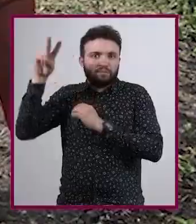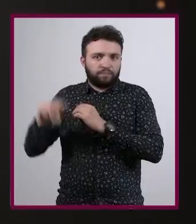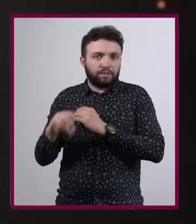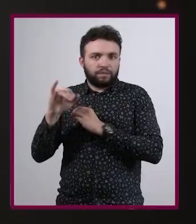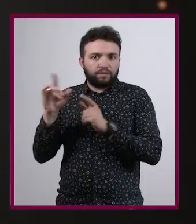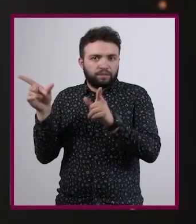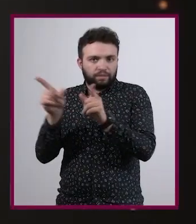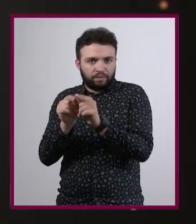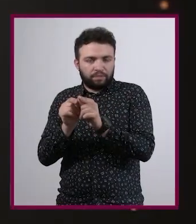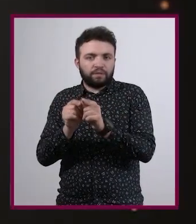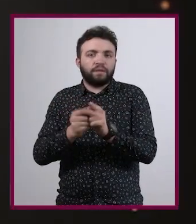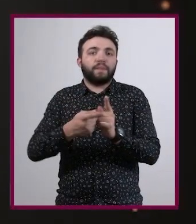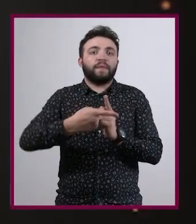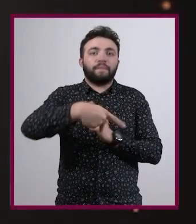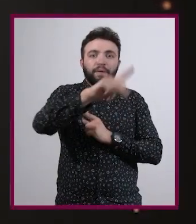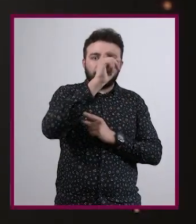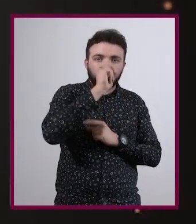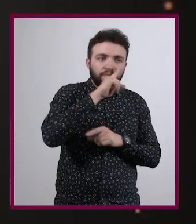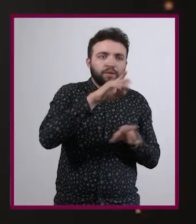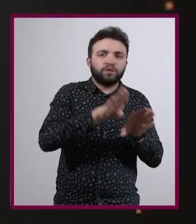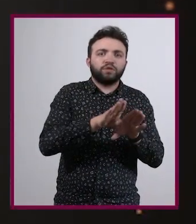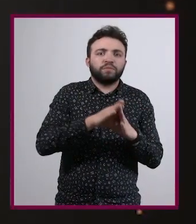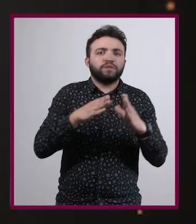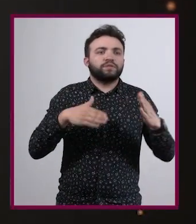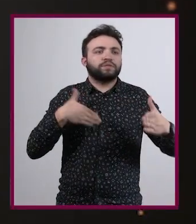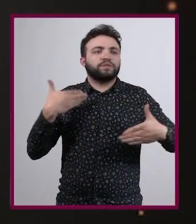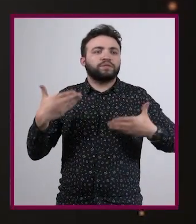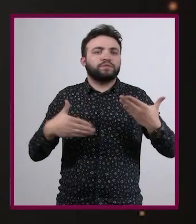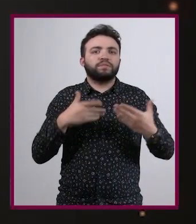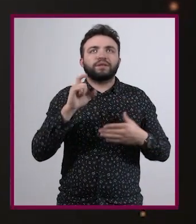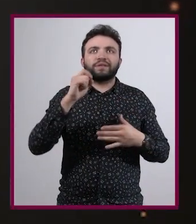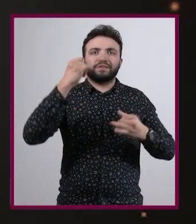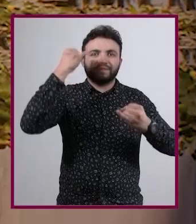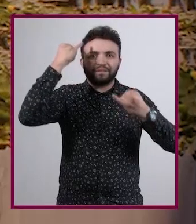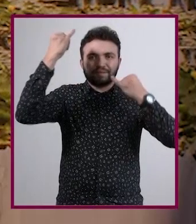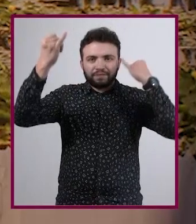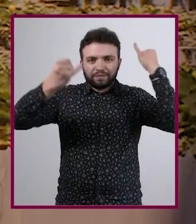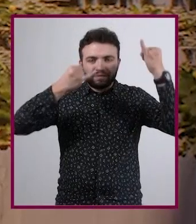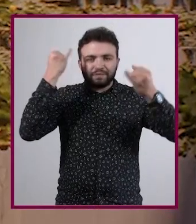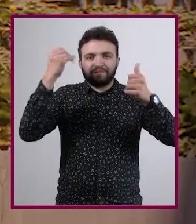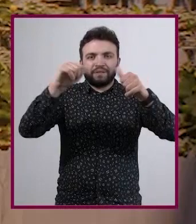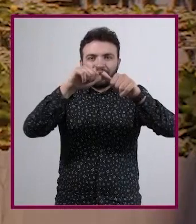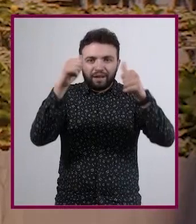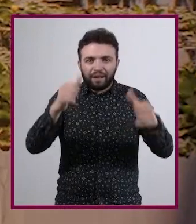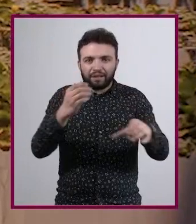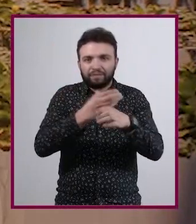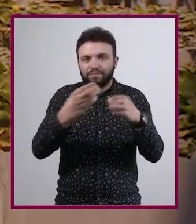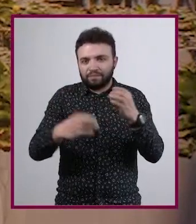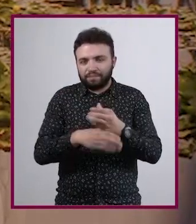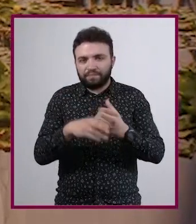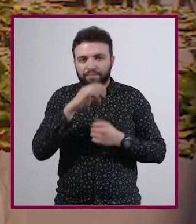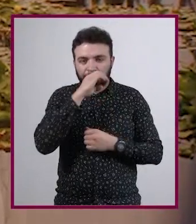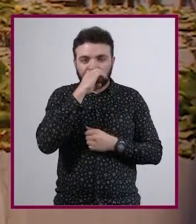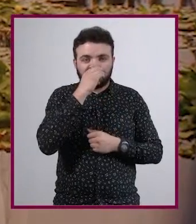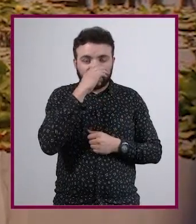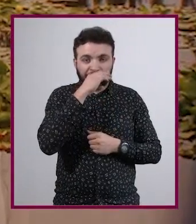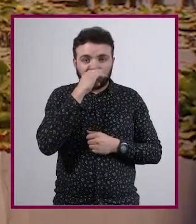unos lentes que celebran la imaginación y la ensoñación también.